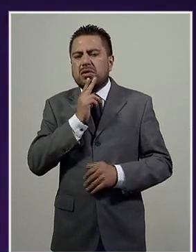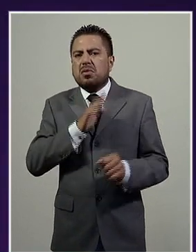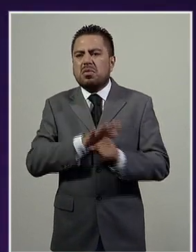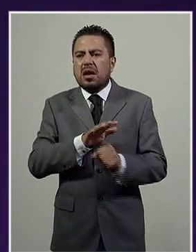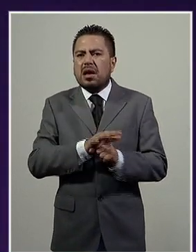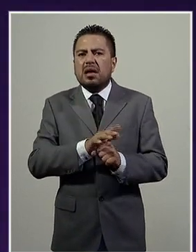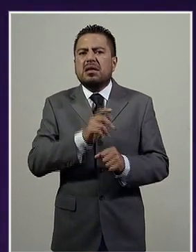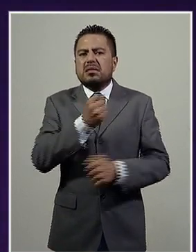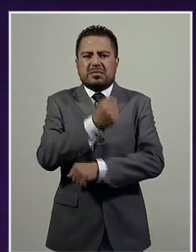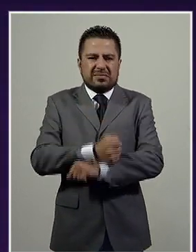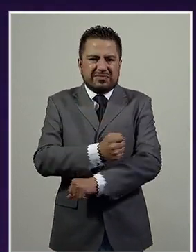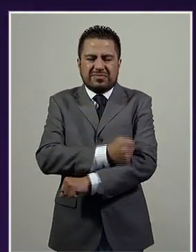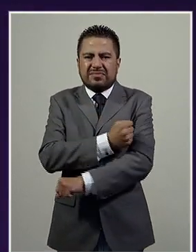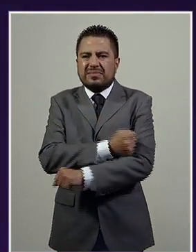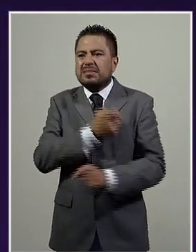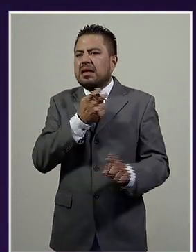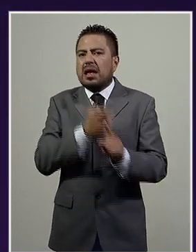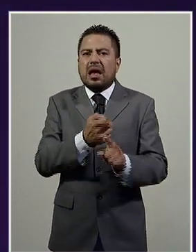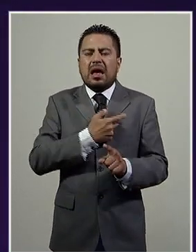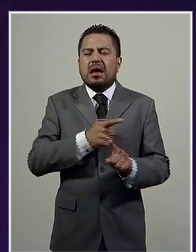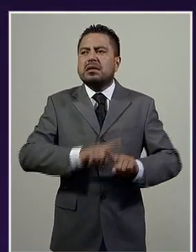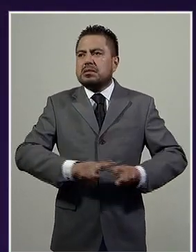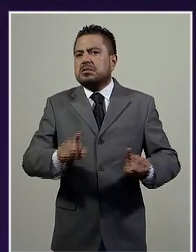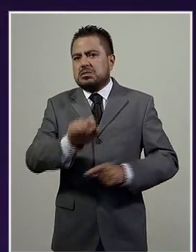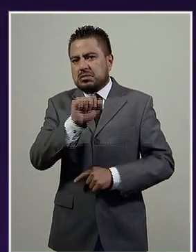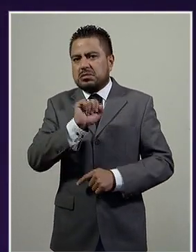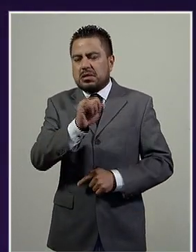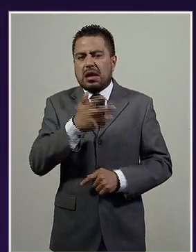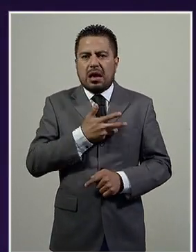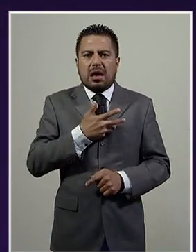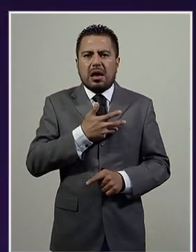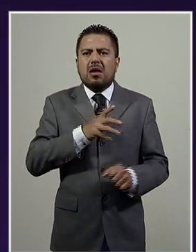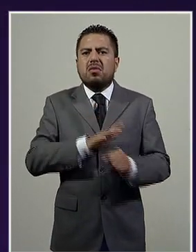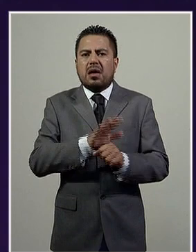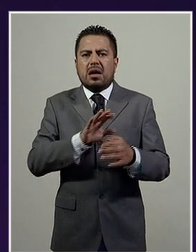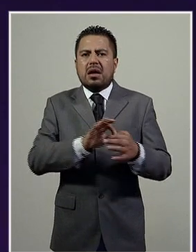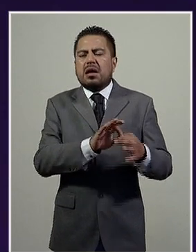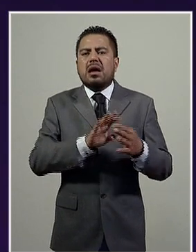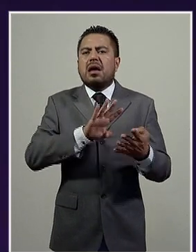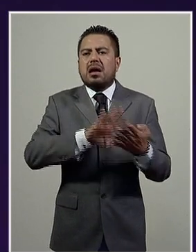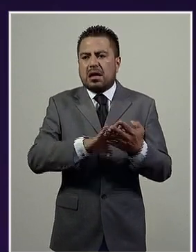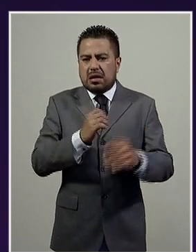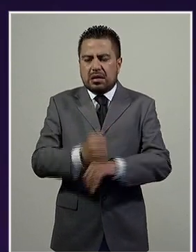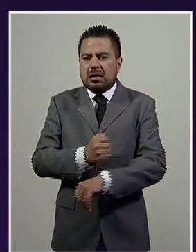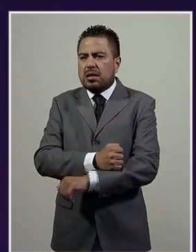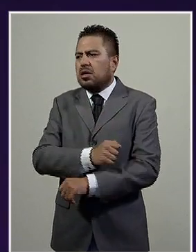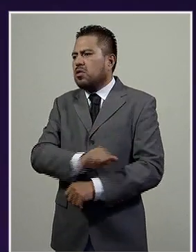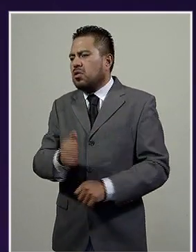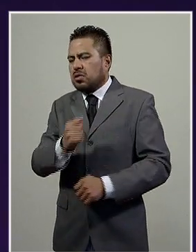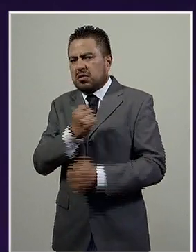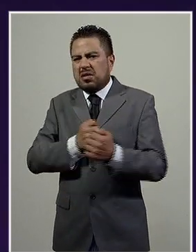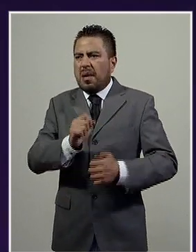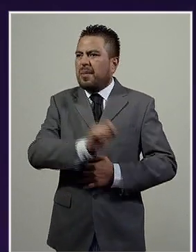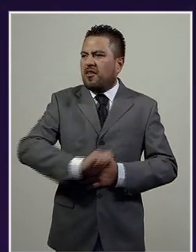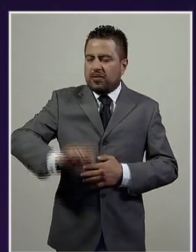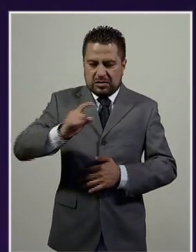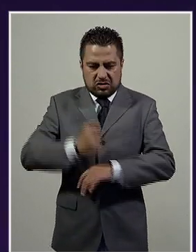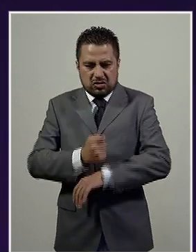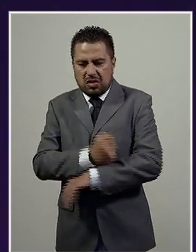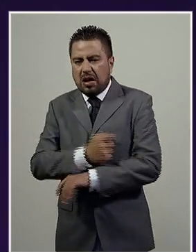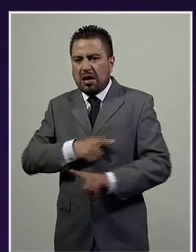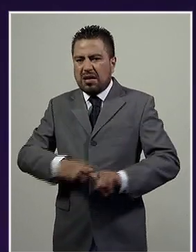y pues los tatuajes, por ahí sí hay una diferenciación respecto a un tatuaje de cárcel y un tatuaje de estudio, ¿no? Pero por esta